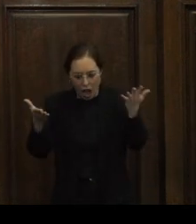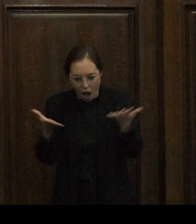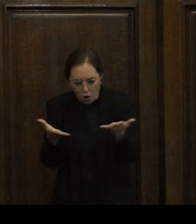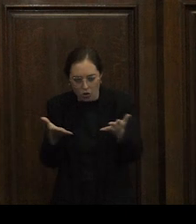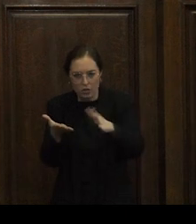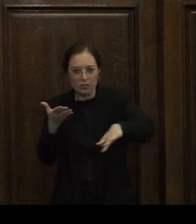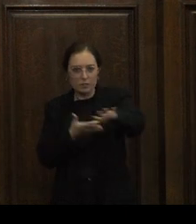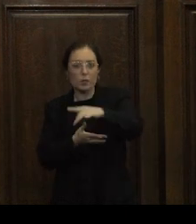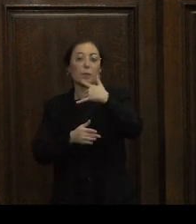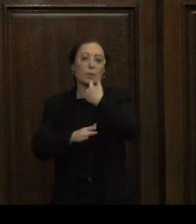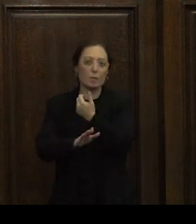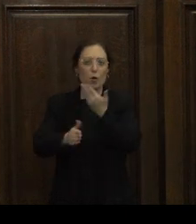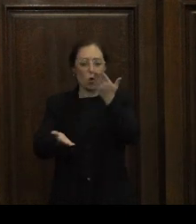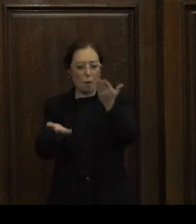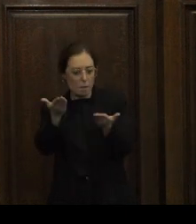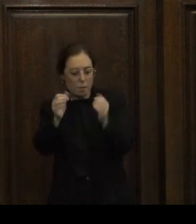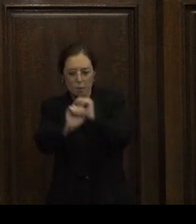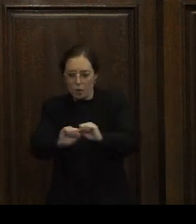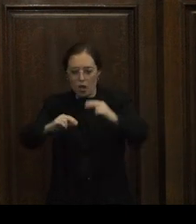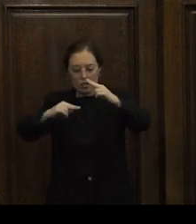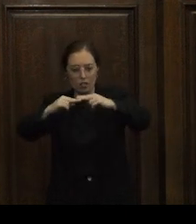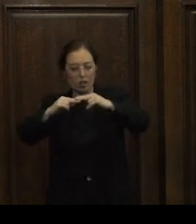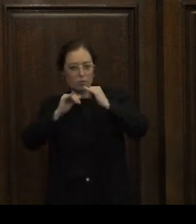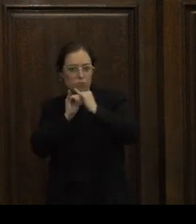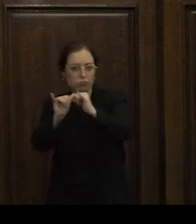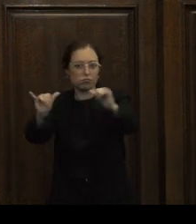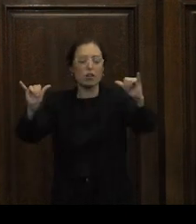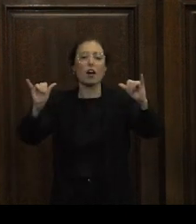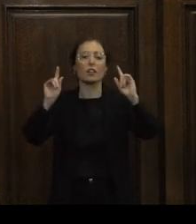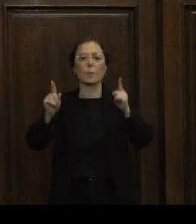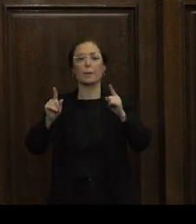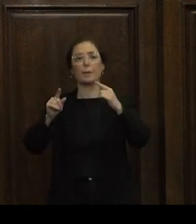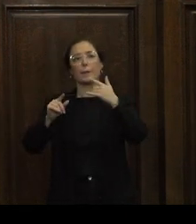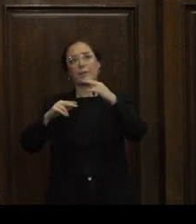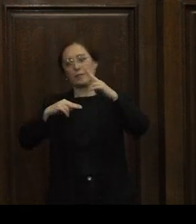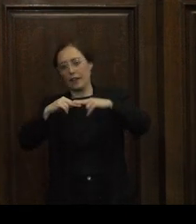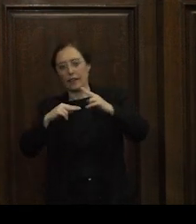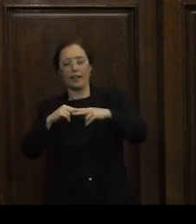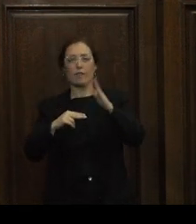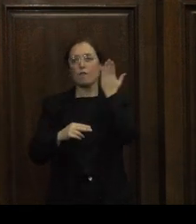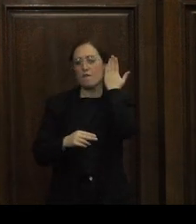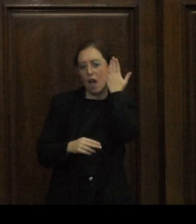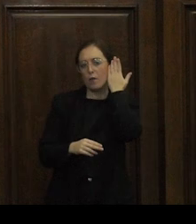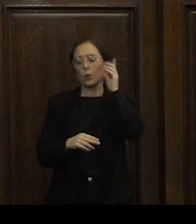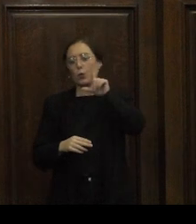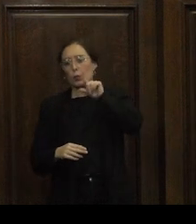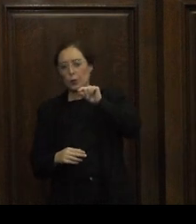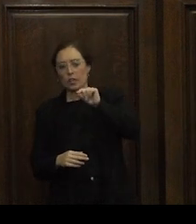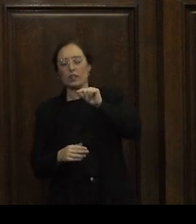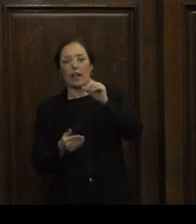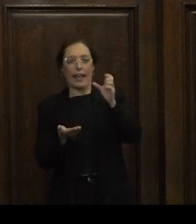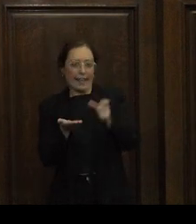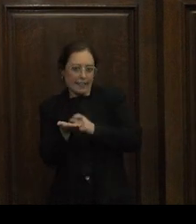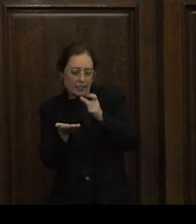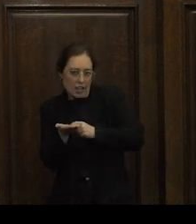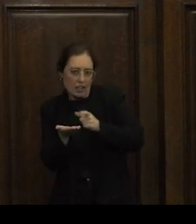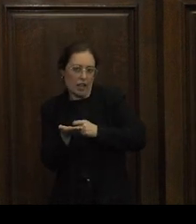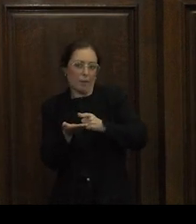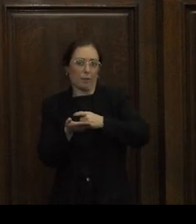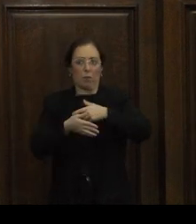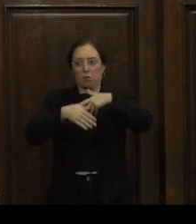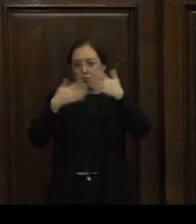compatible con los medios de comunicación digitales, como las redes sociales, Facebook, Twitter,